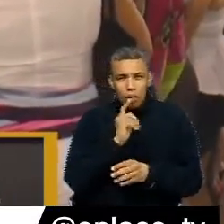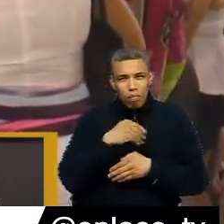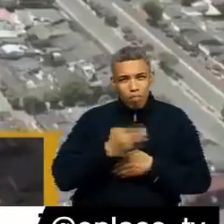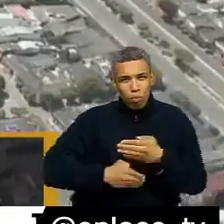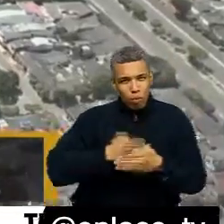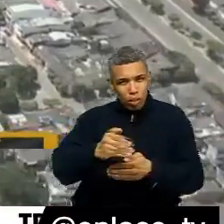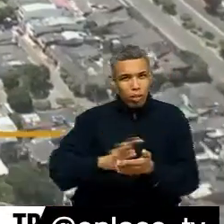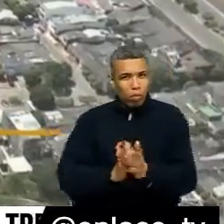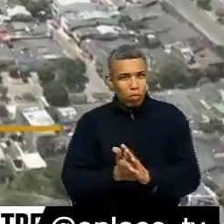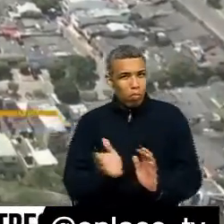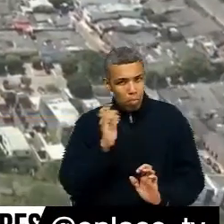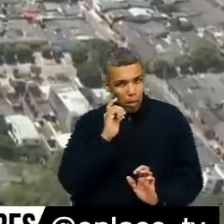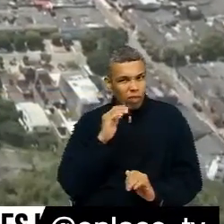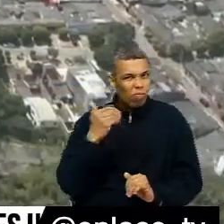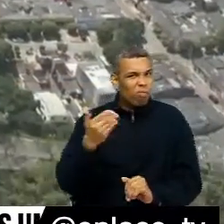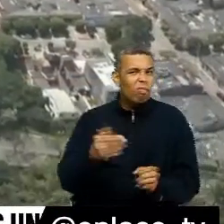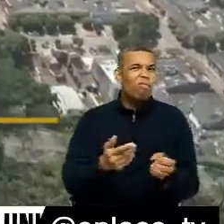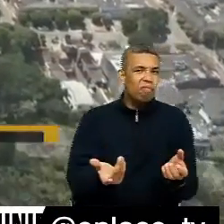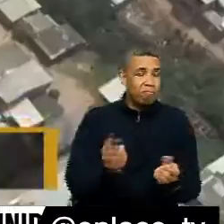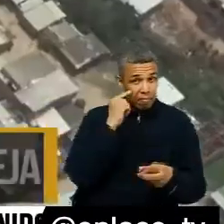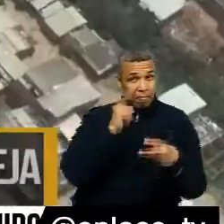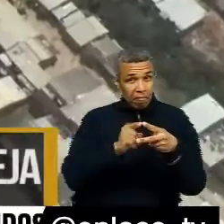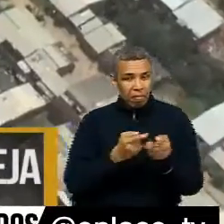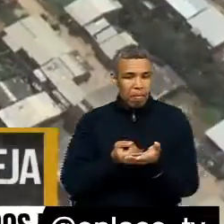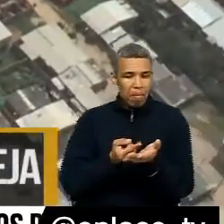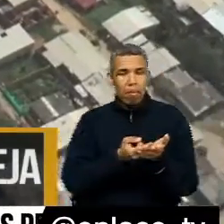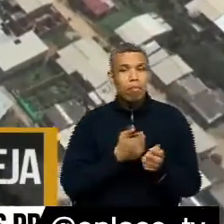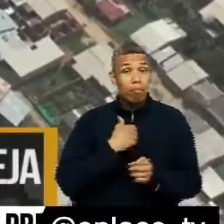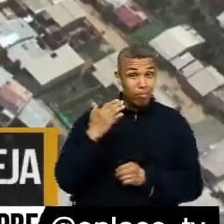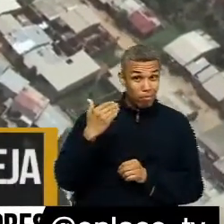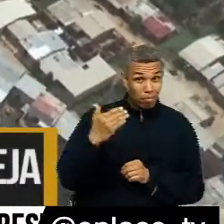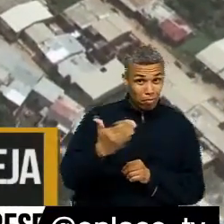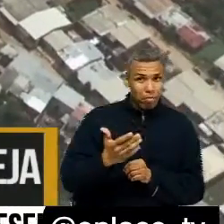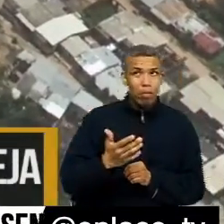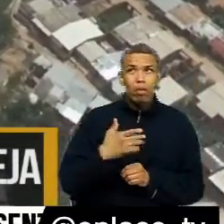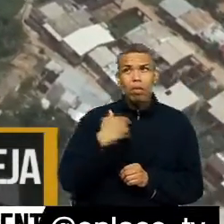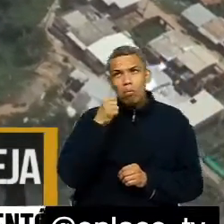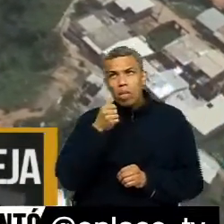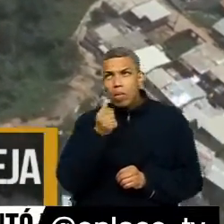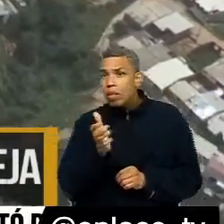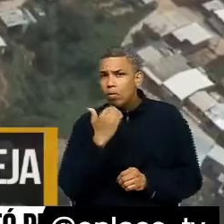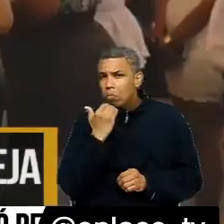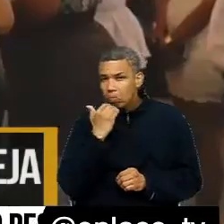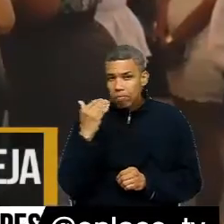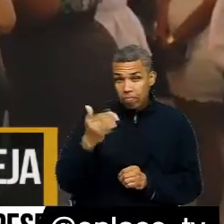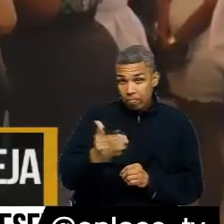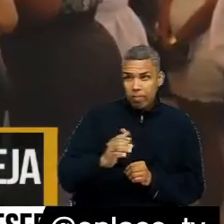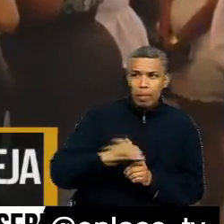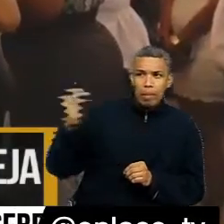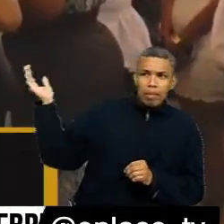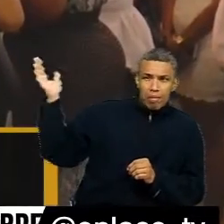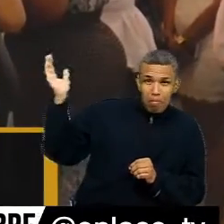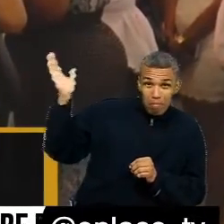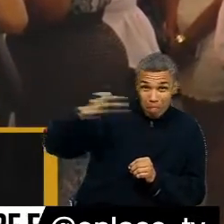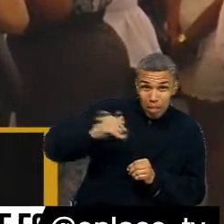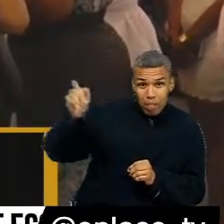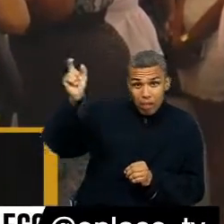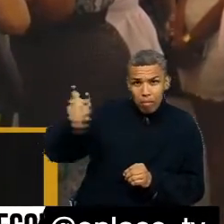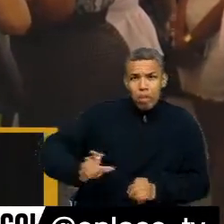violentos registrados en la ciudad, en los próximos días realizará con las autoridades un consejo de seguridad. Antes vamos a tener aquí